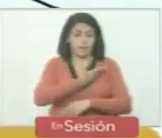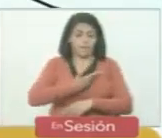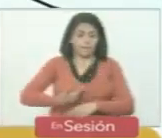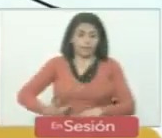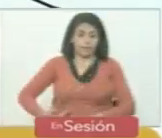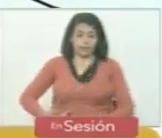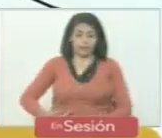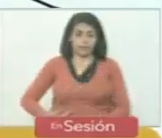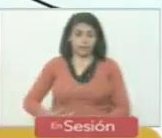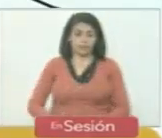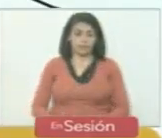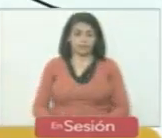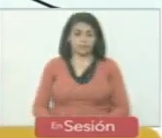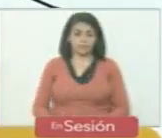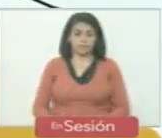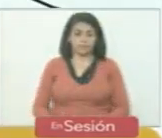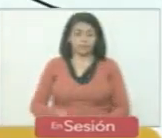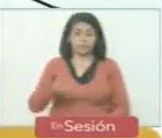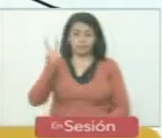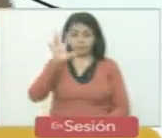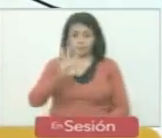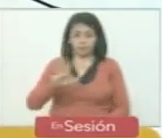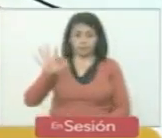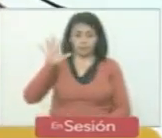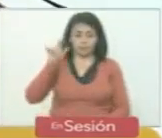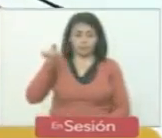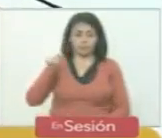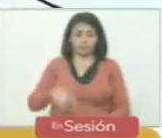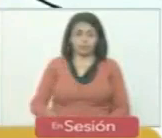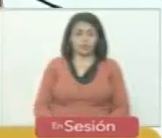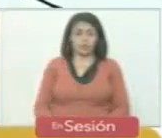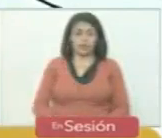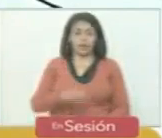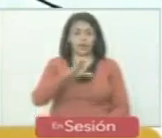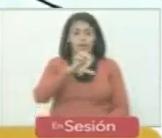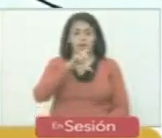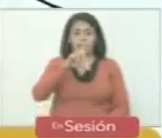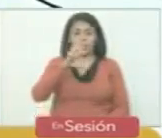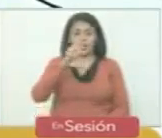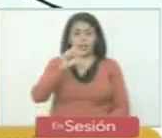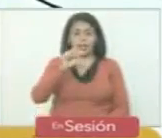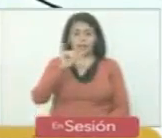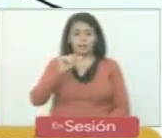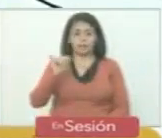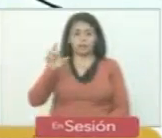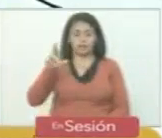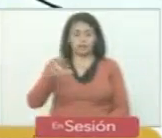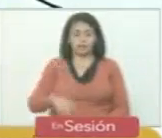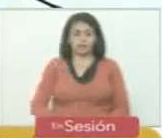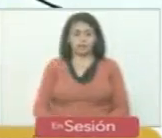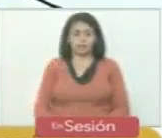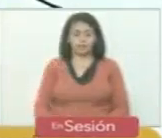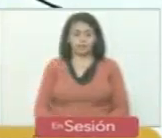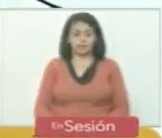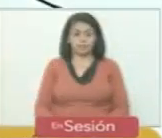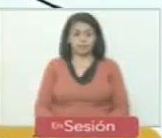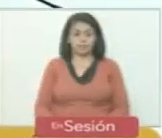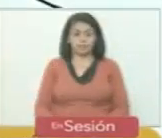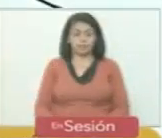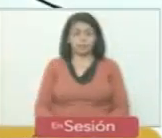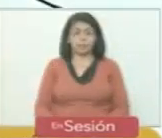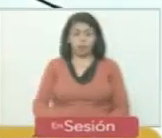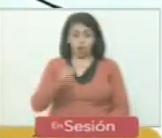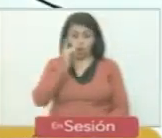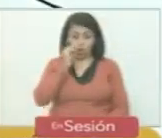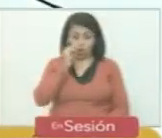presidente de Venezuela, Eleazar López Contreras. Ahora, López